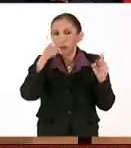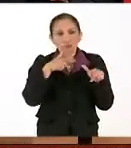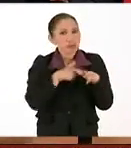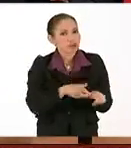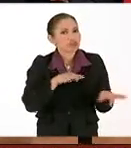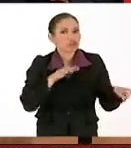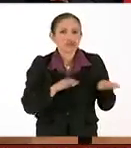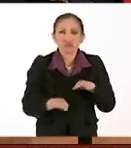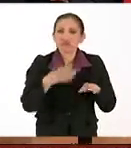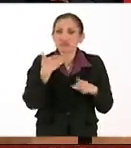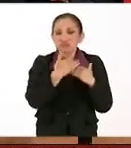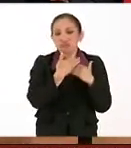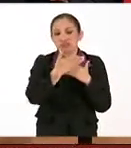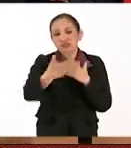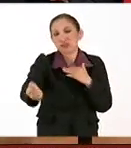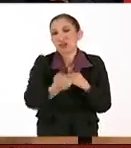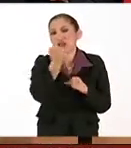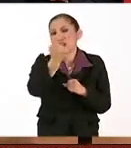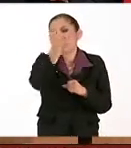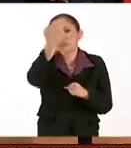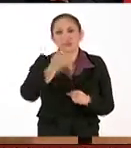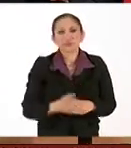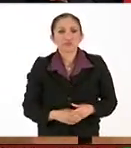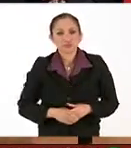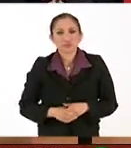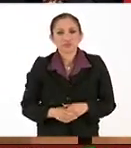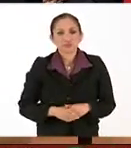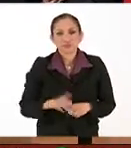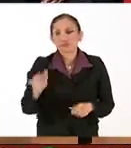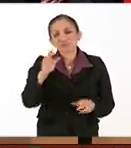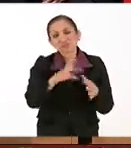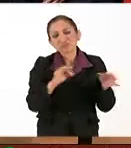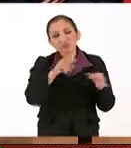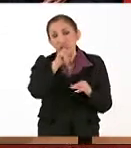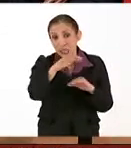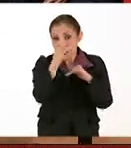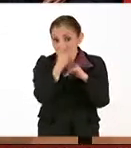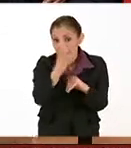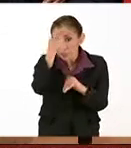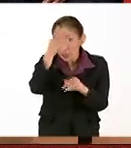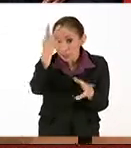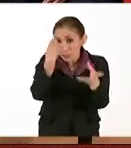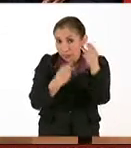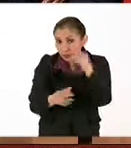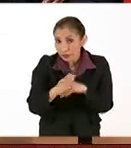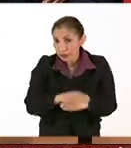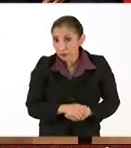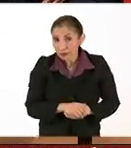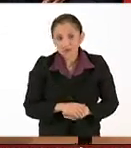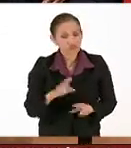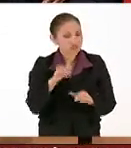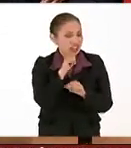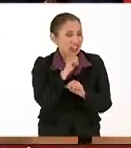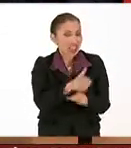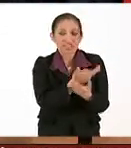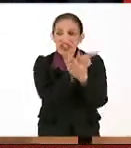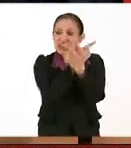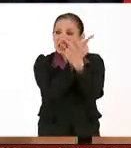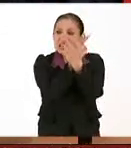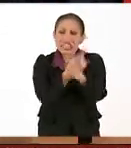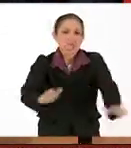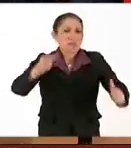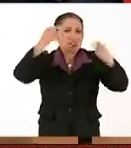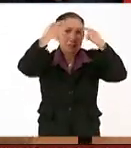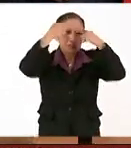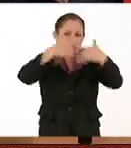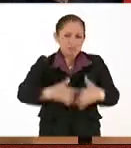seguir trabajando el resto de los años. A ver, explíqueme, doctor, ¿hay límites para aprender, por ejemplo? No, ninguno, no hay límites para